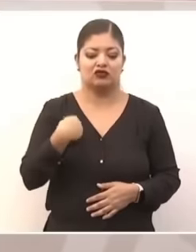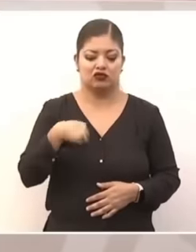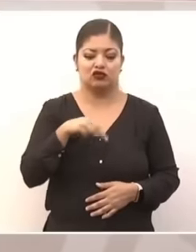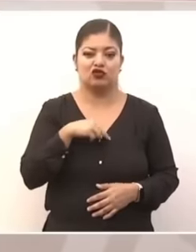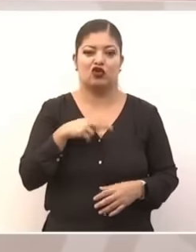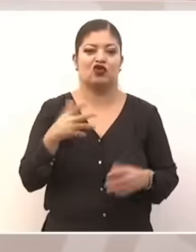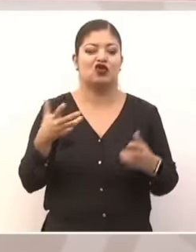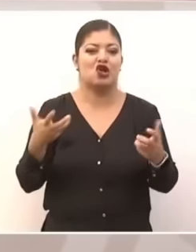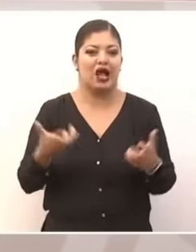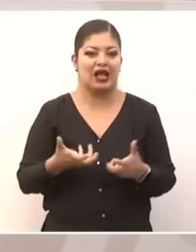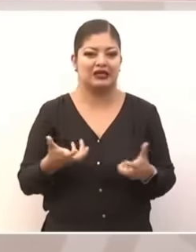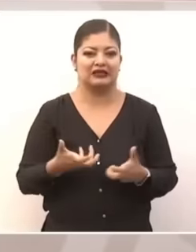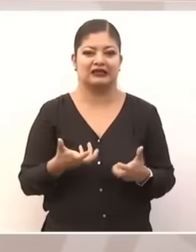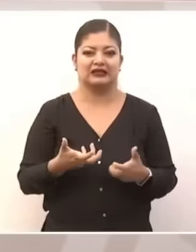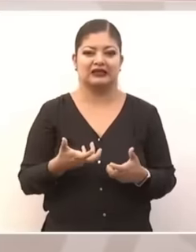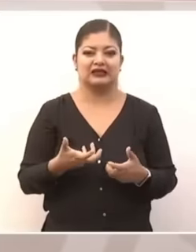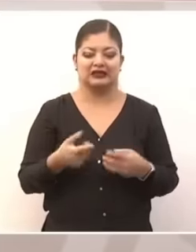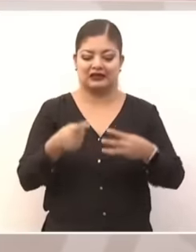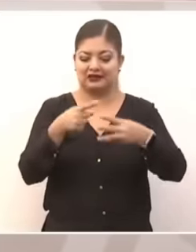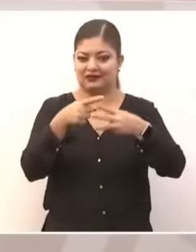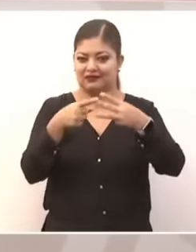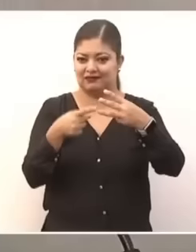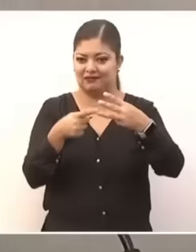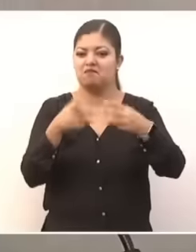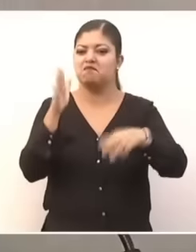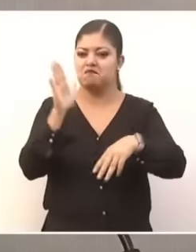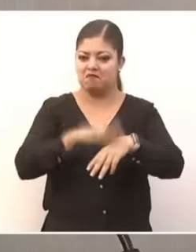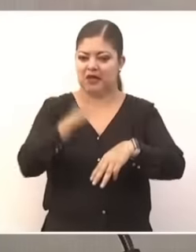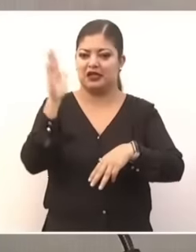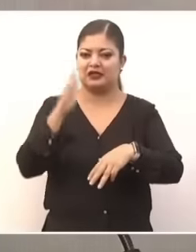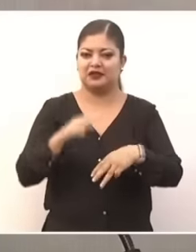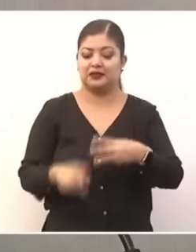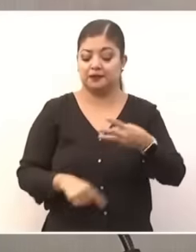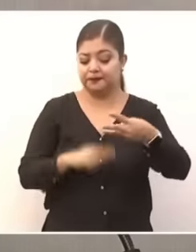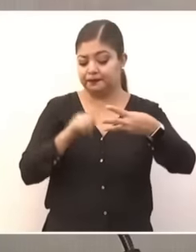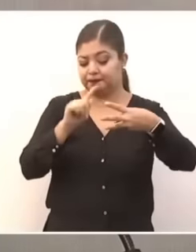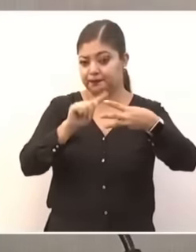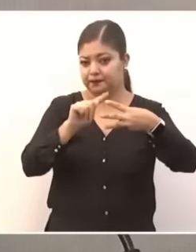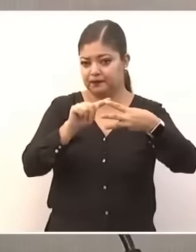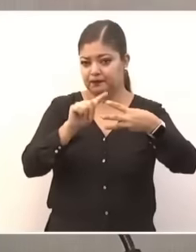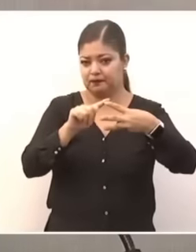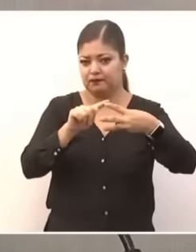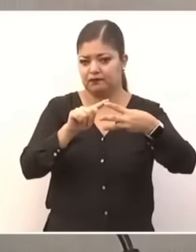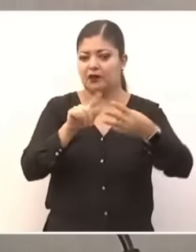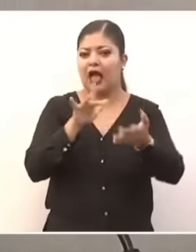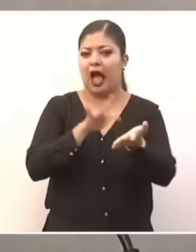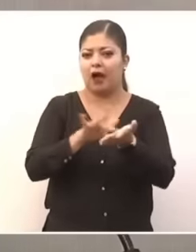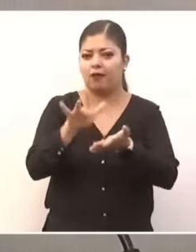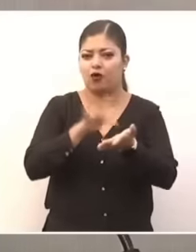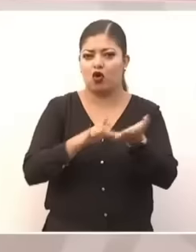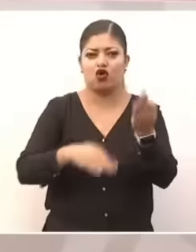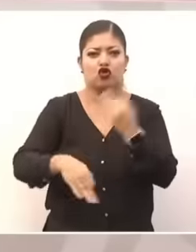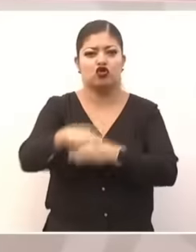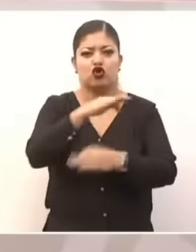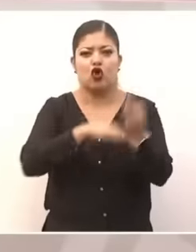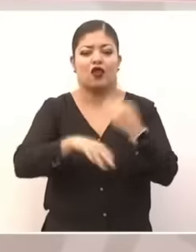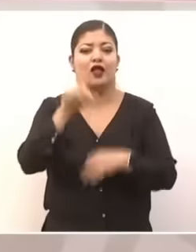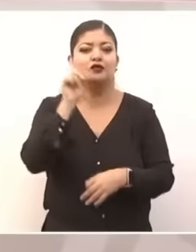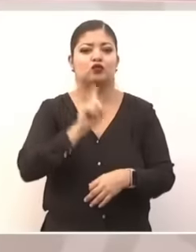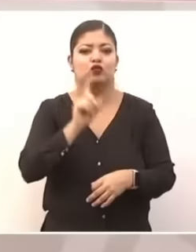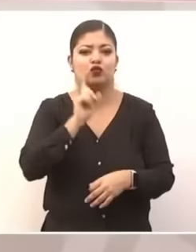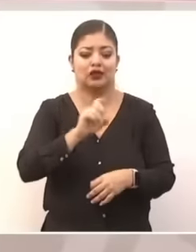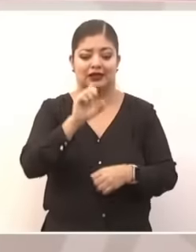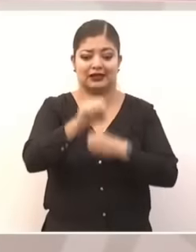hacer 3 programas más. El primero, apoyo a todas las mujeres de